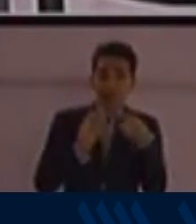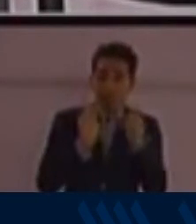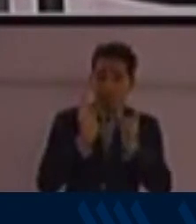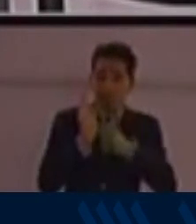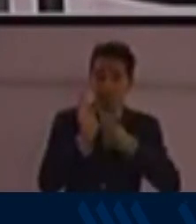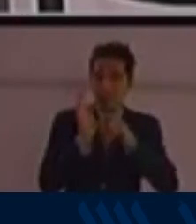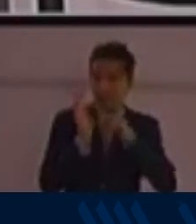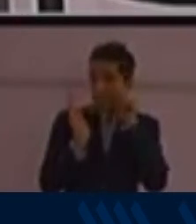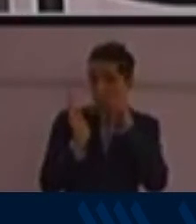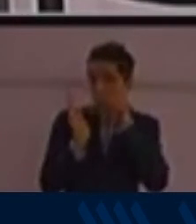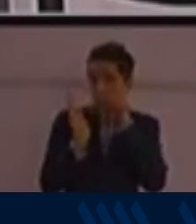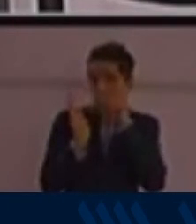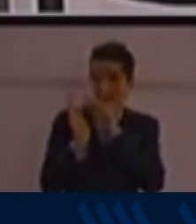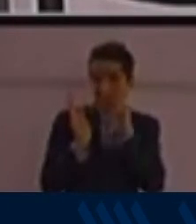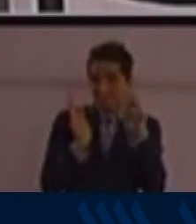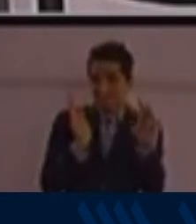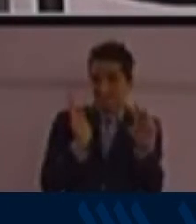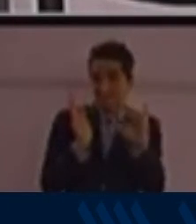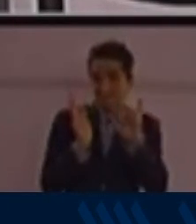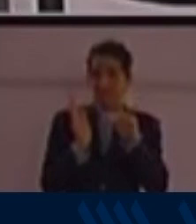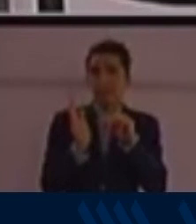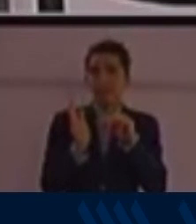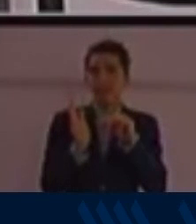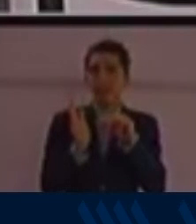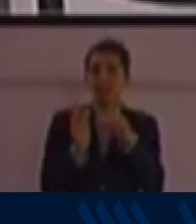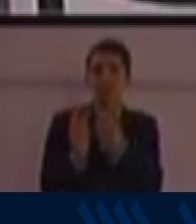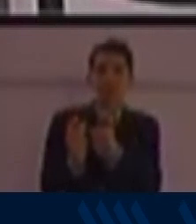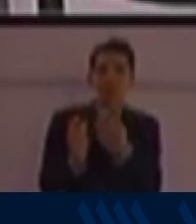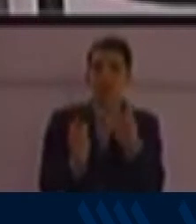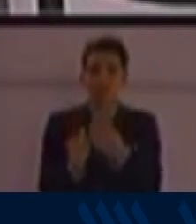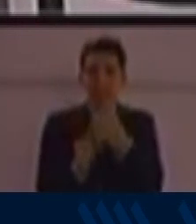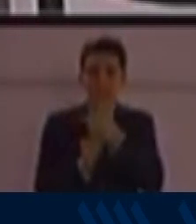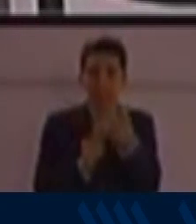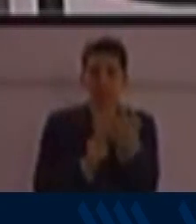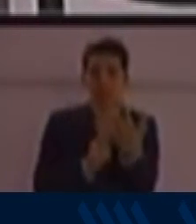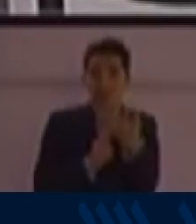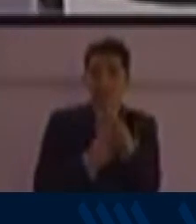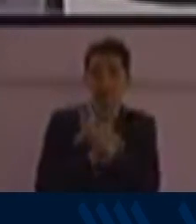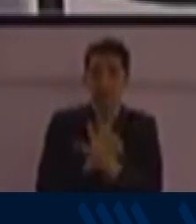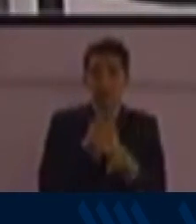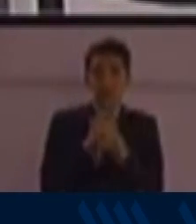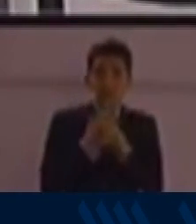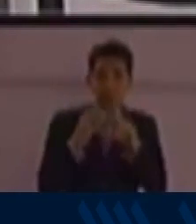de cientos servidores de 110 países